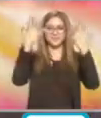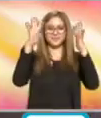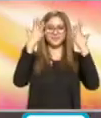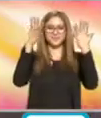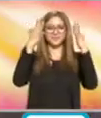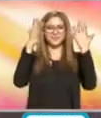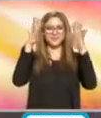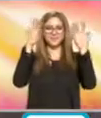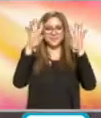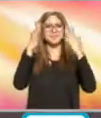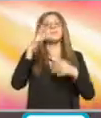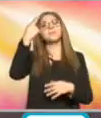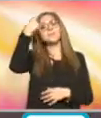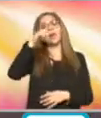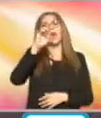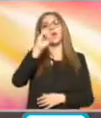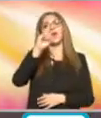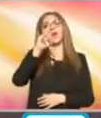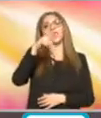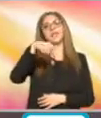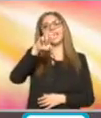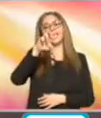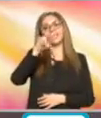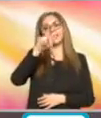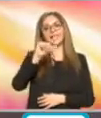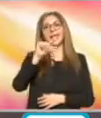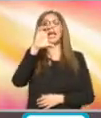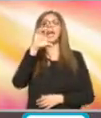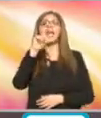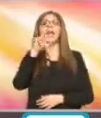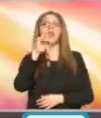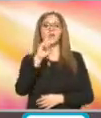¡Aplauso fuerte para la orquesta de Carlos Campos! ¡Qué placer